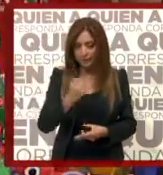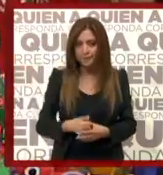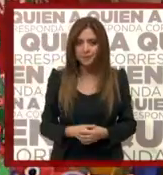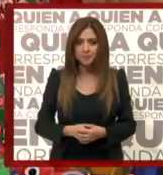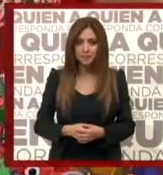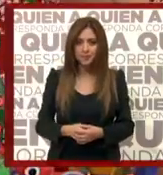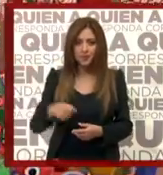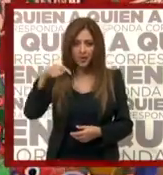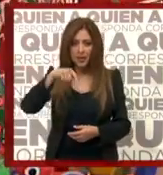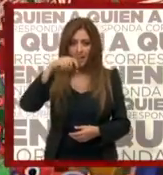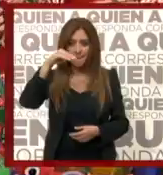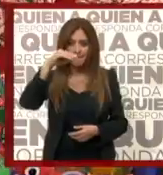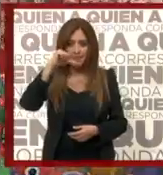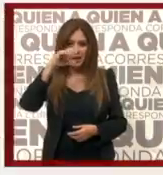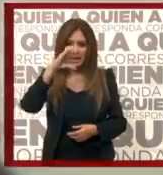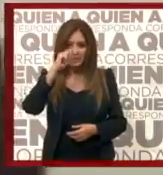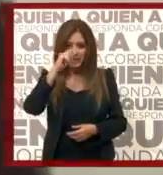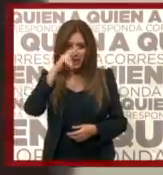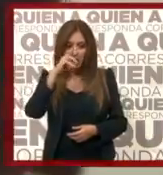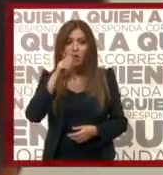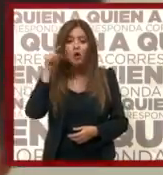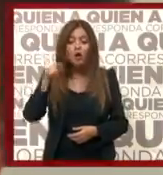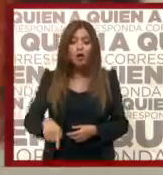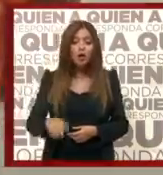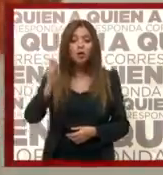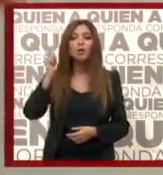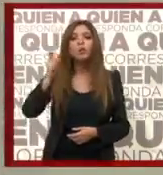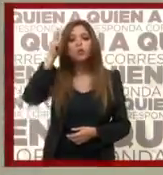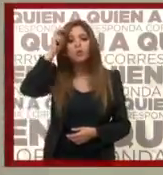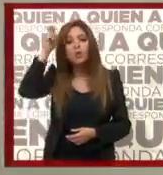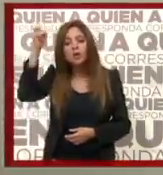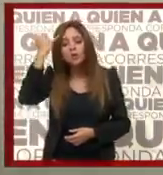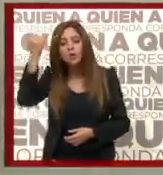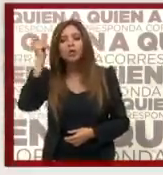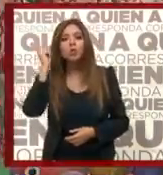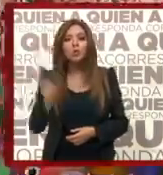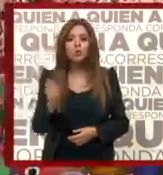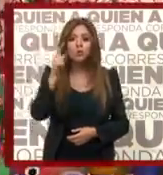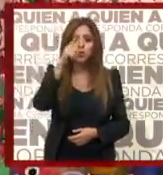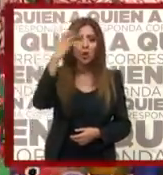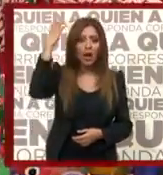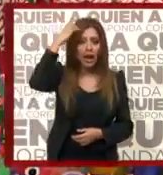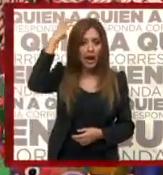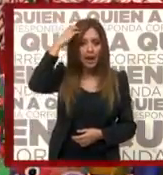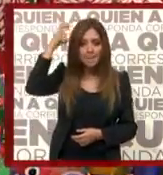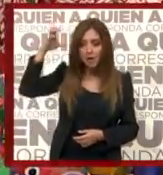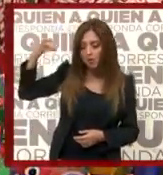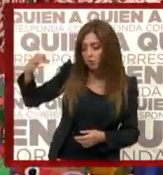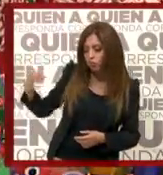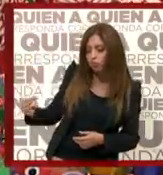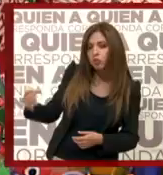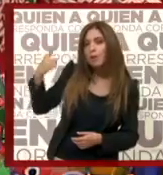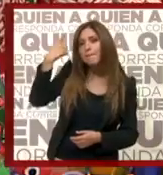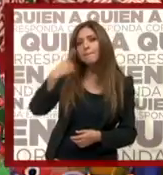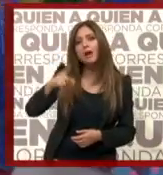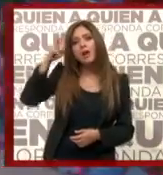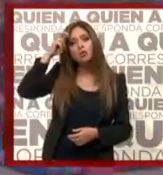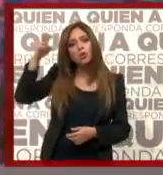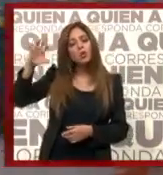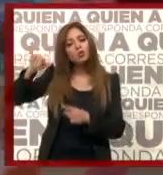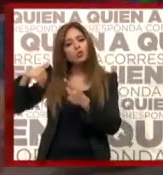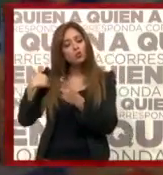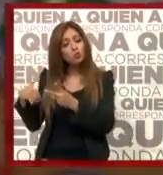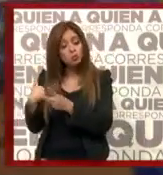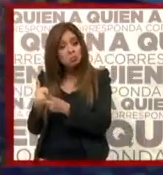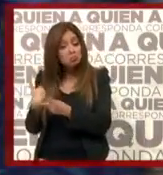el marciano, que son sueños imaginarios para que lo pongas a un lado de tu cama para que atrape los sueños. Muchos